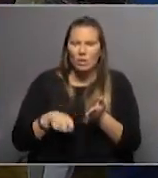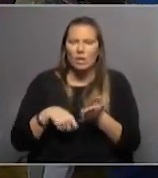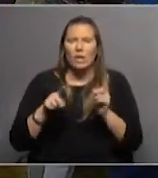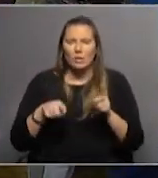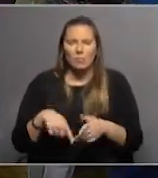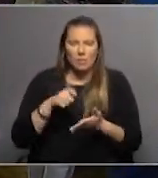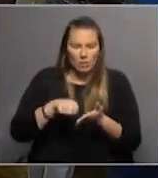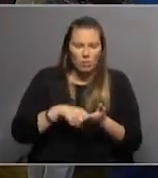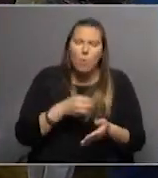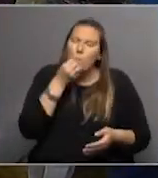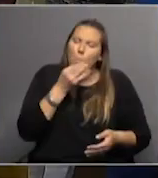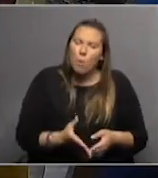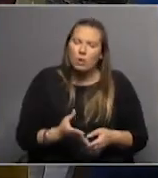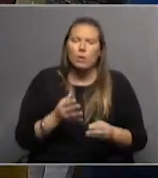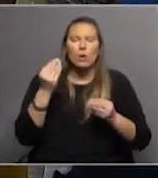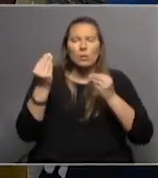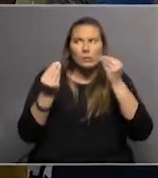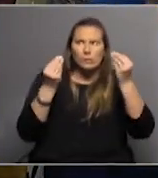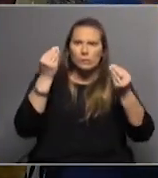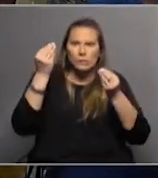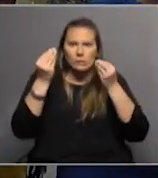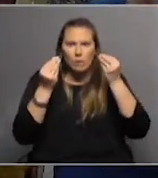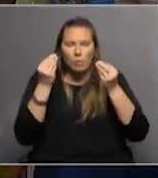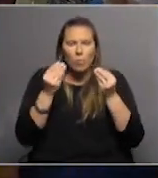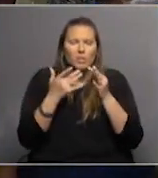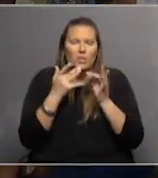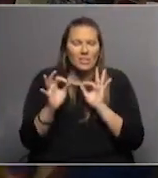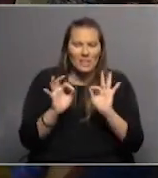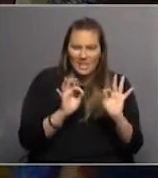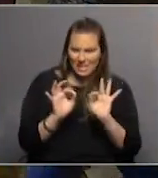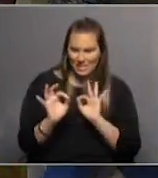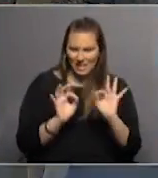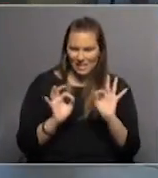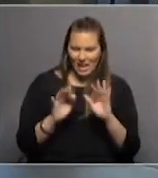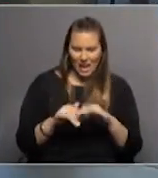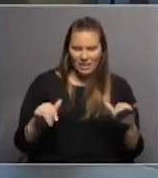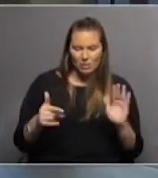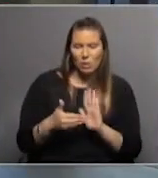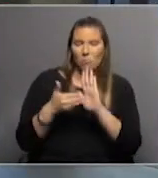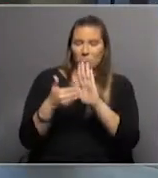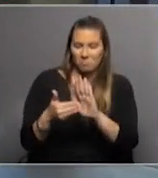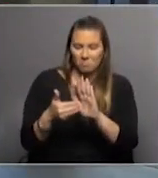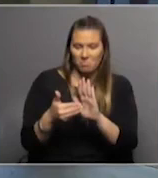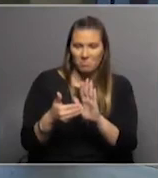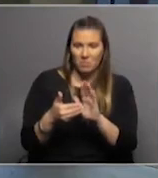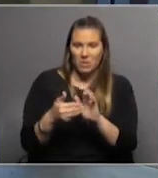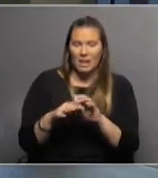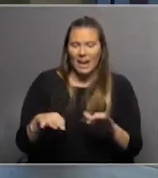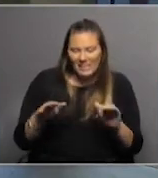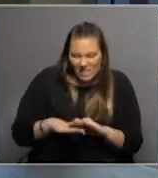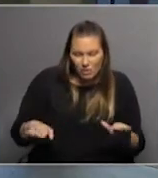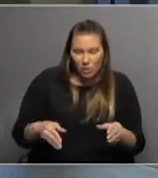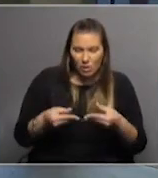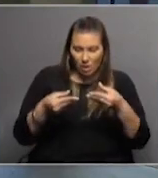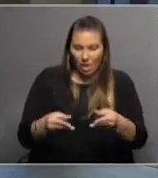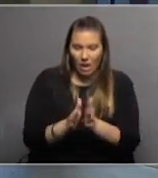autores buenos y la preocupación estética. Al niño tú le presentás, sobre todo al niño pequeño, le